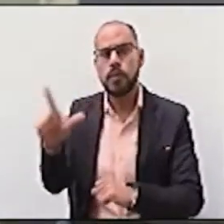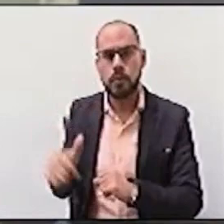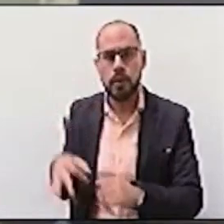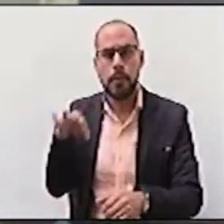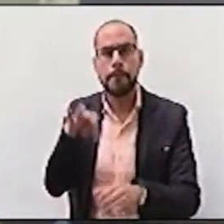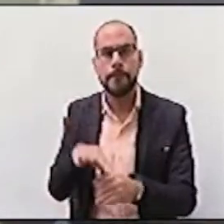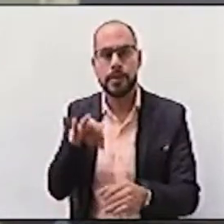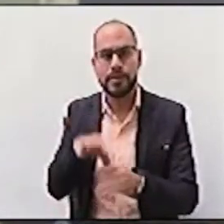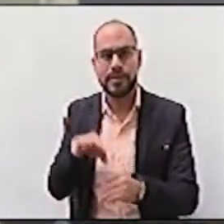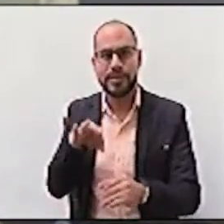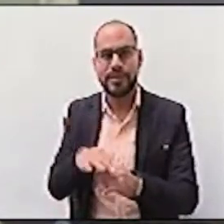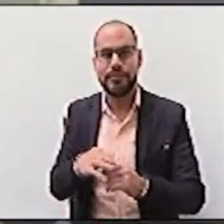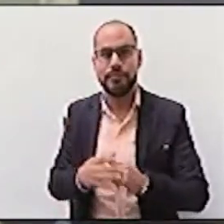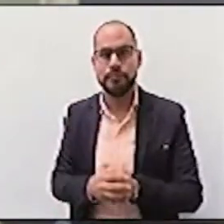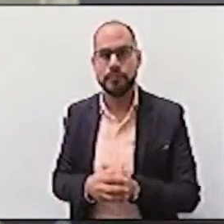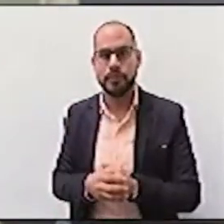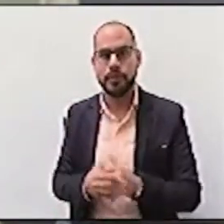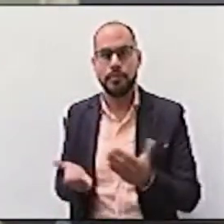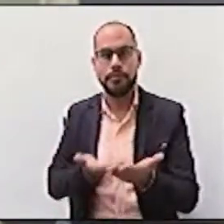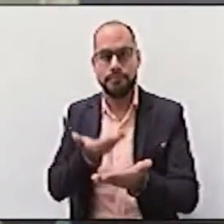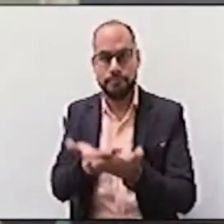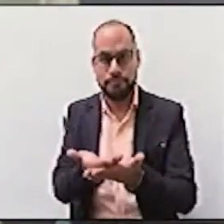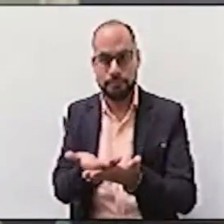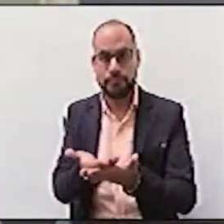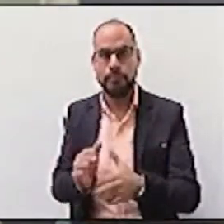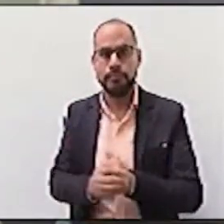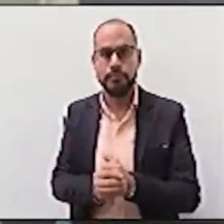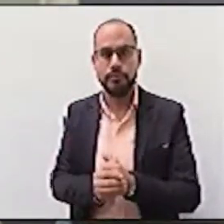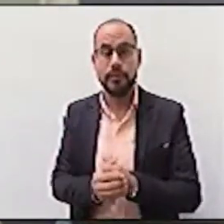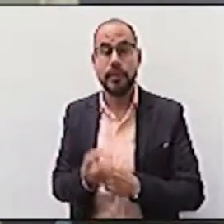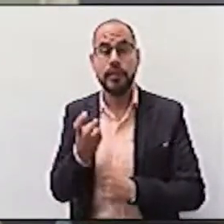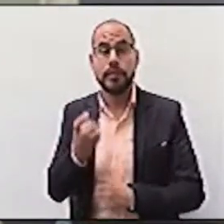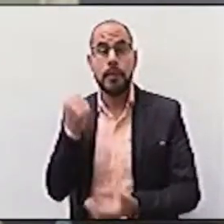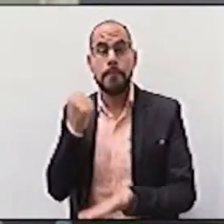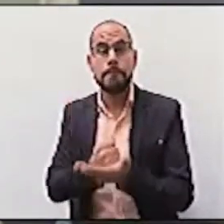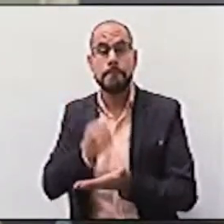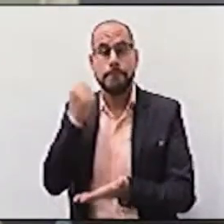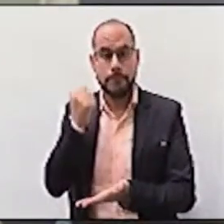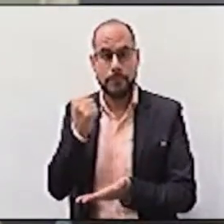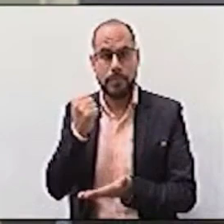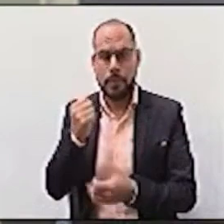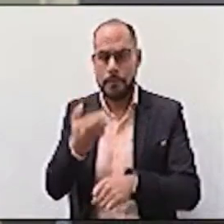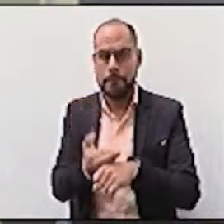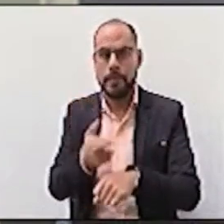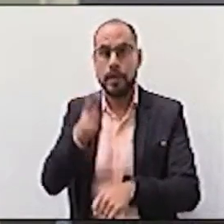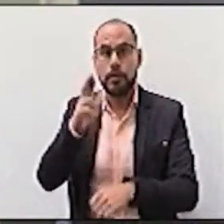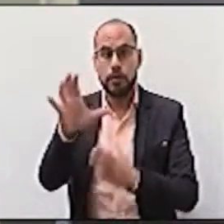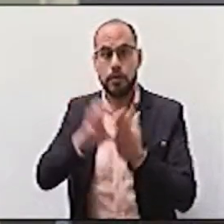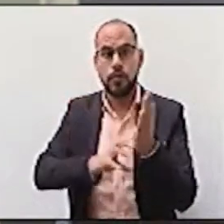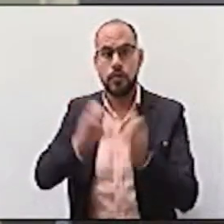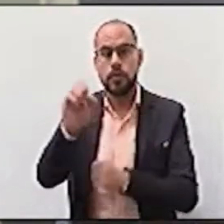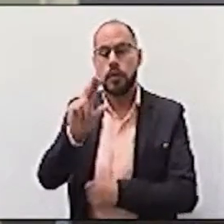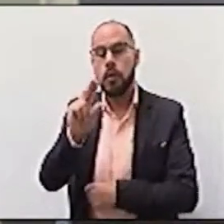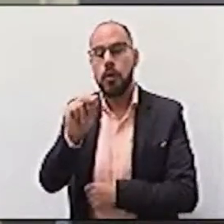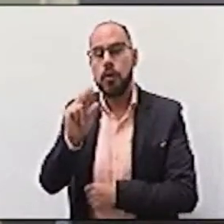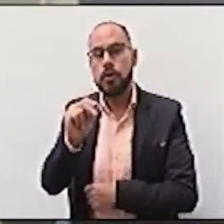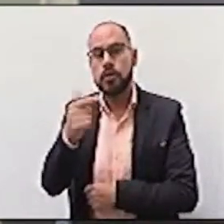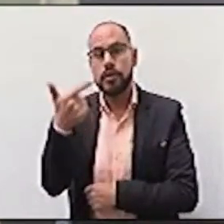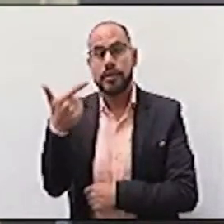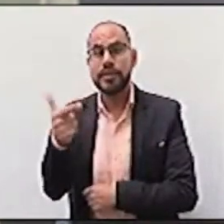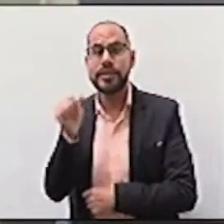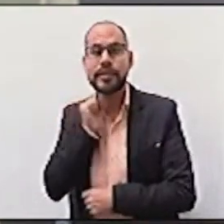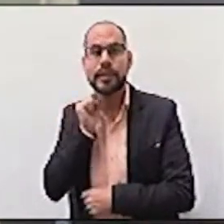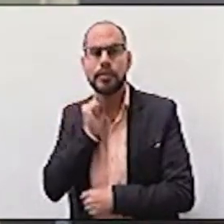a votación la propuesta, y esta fue aprobada por una mayoría constitucional de 87